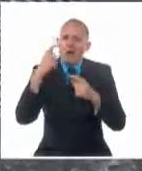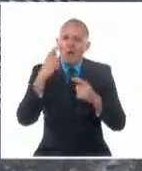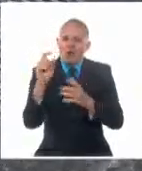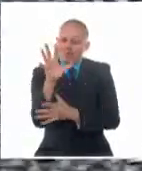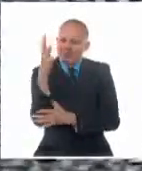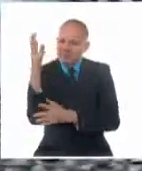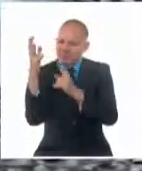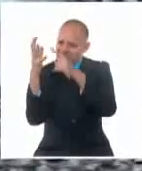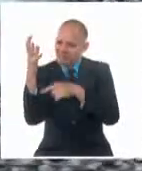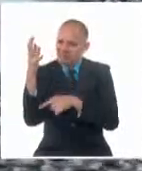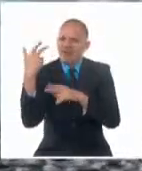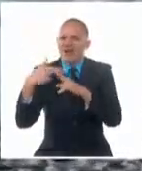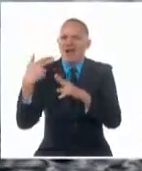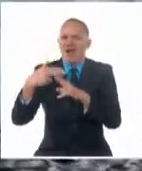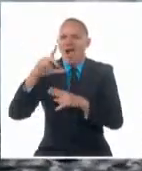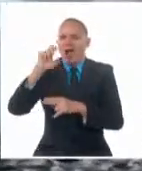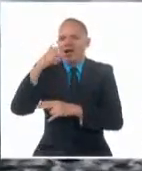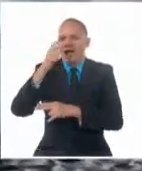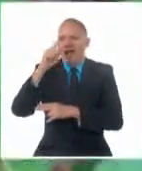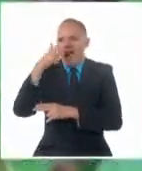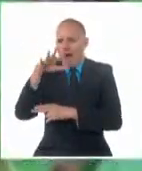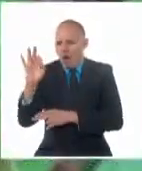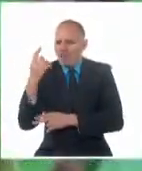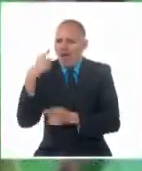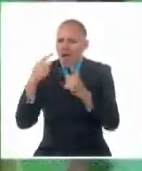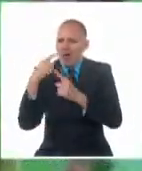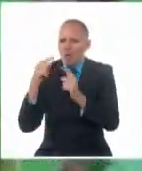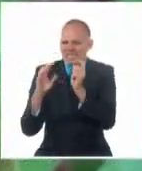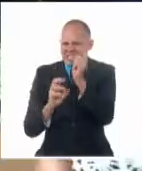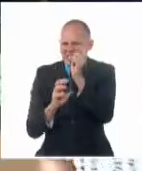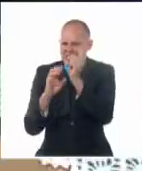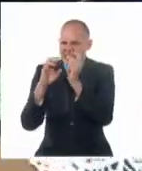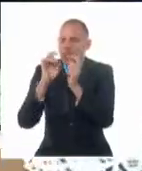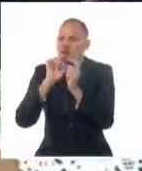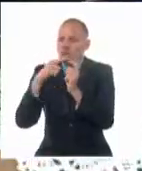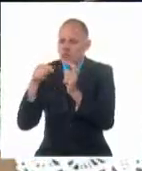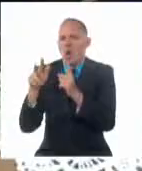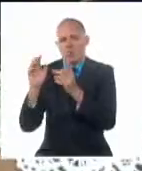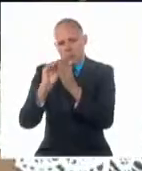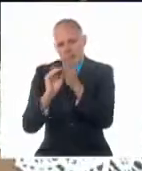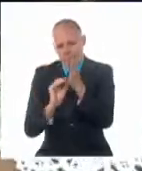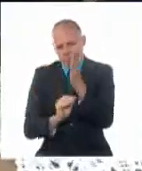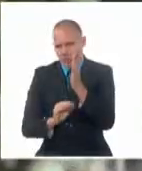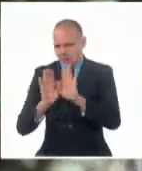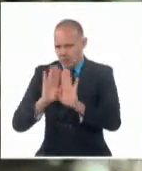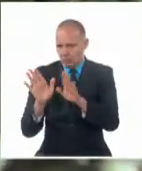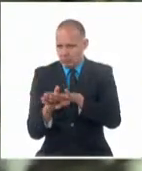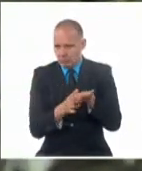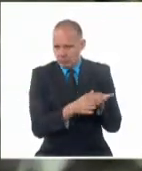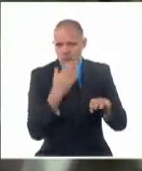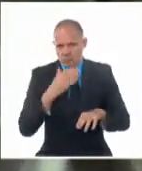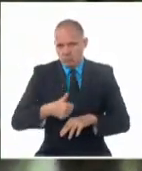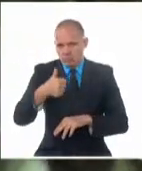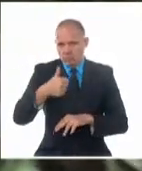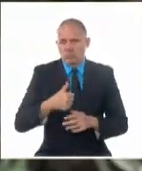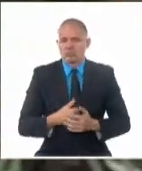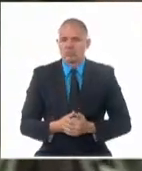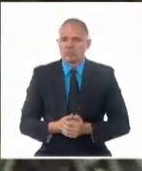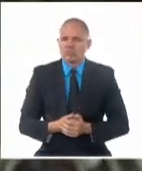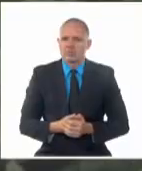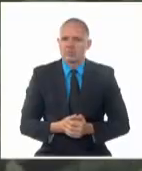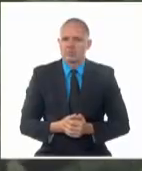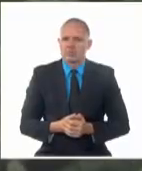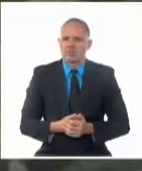utilización de alquen viota del macizo nipes agua baracoa con la demostración de potencialidades y el patrón de distribución